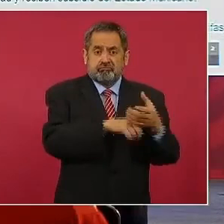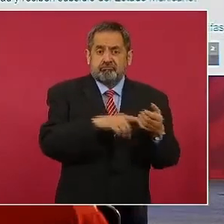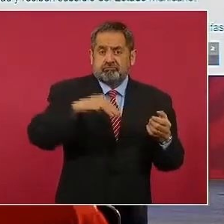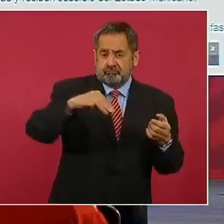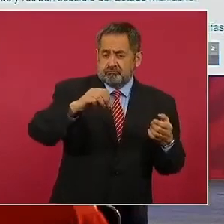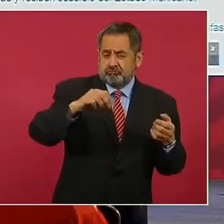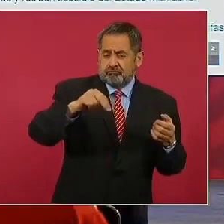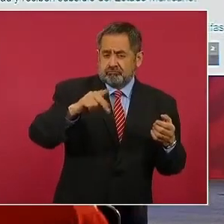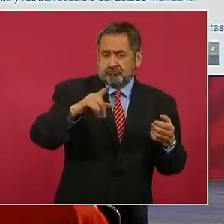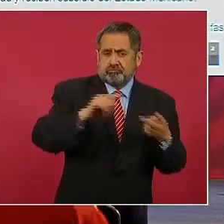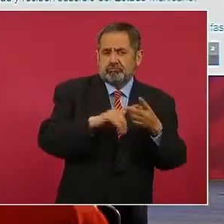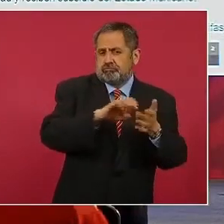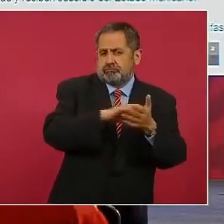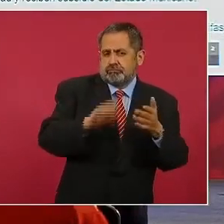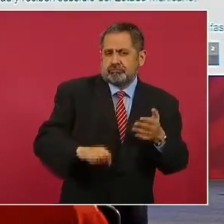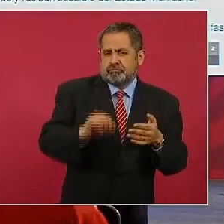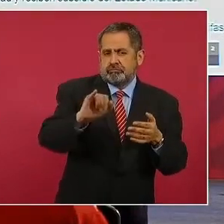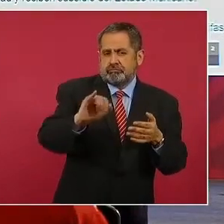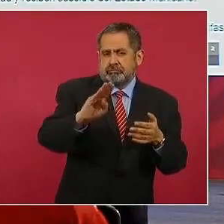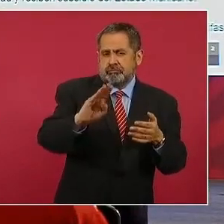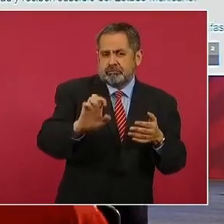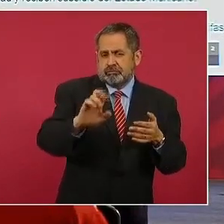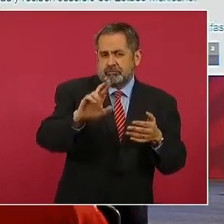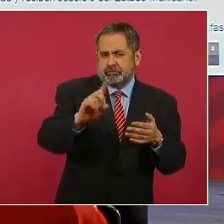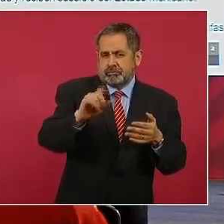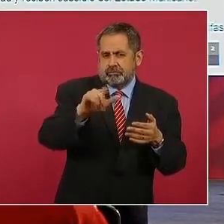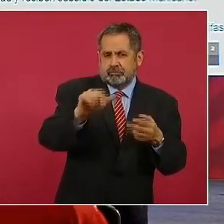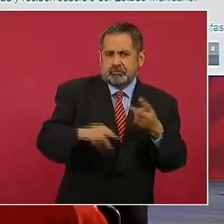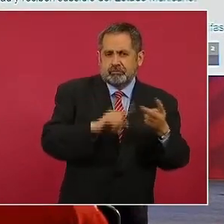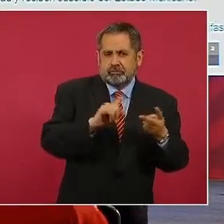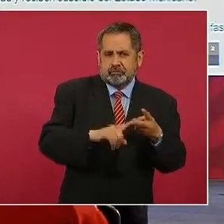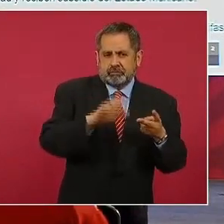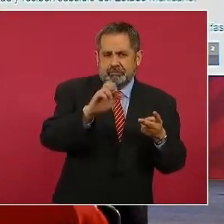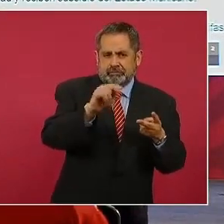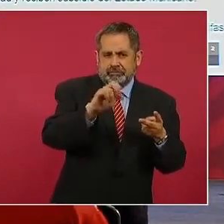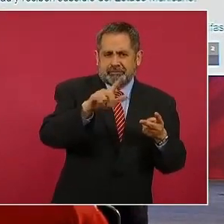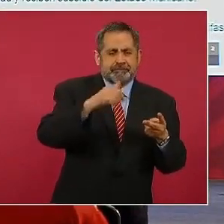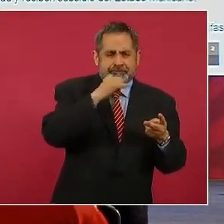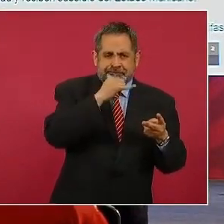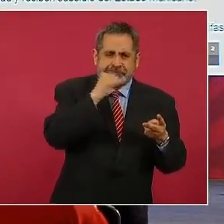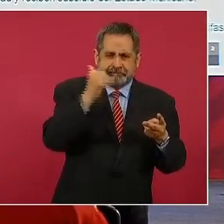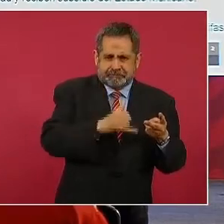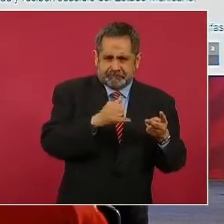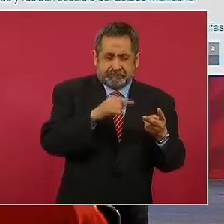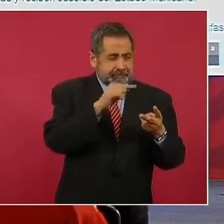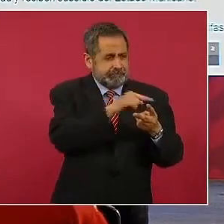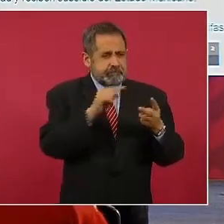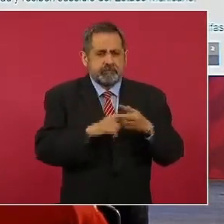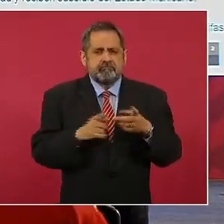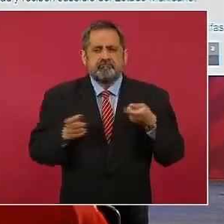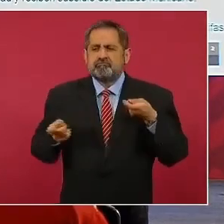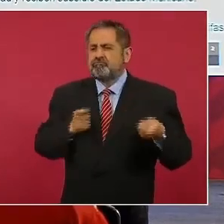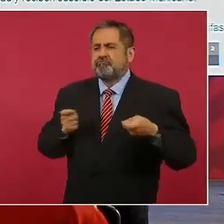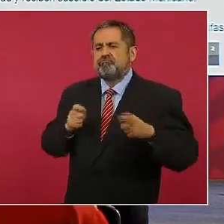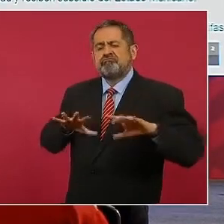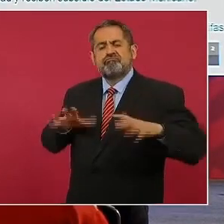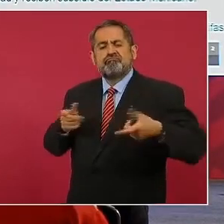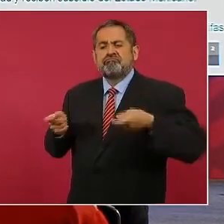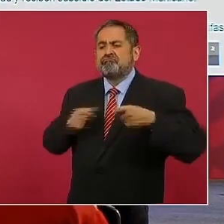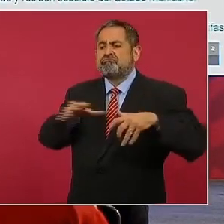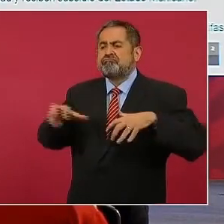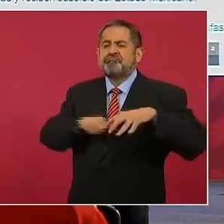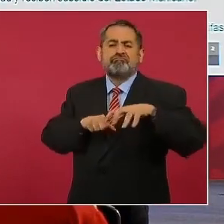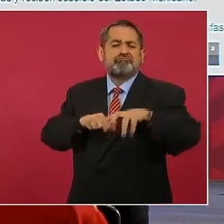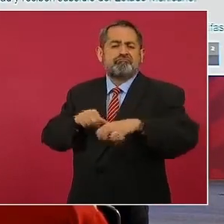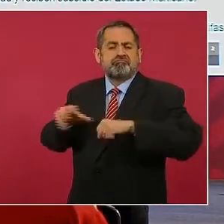como Iberdrola, empresa española, o como Enel, de Italia, que controlan o están controlando cada vez